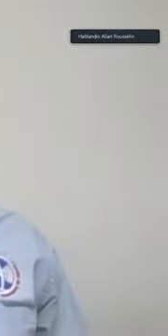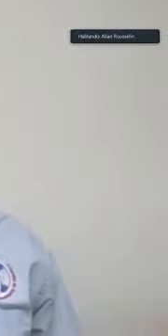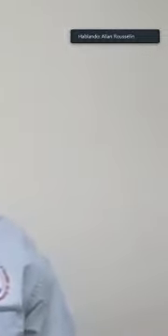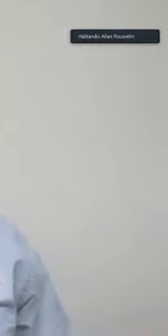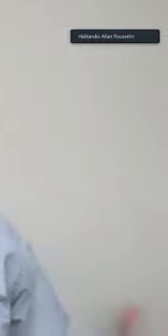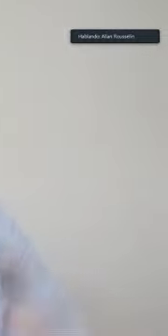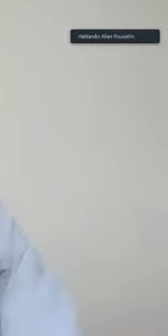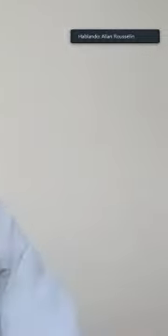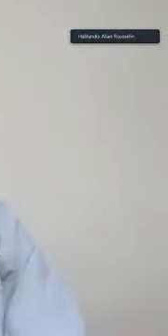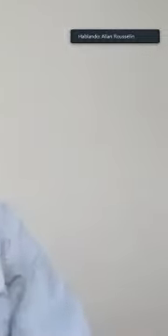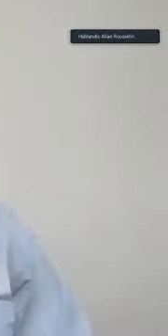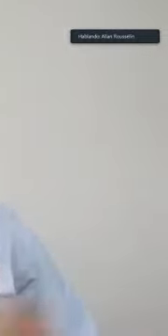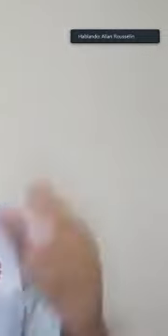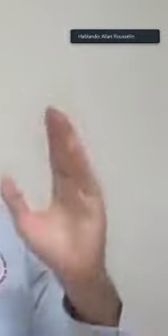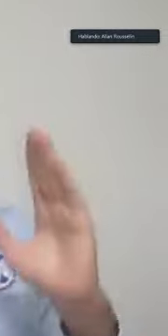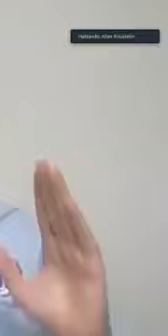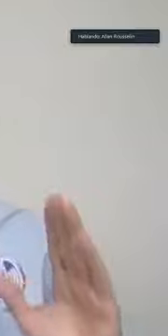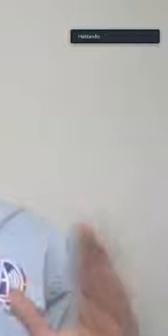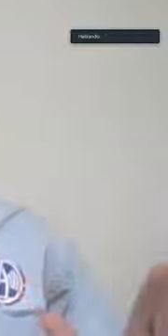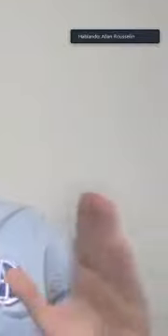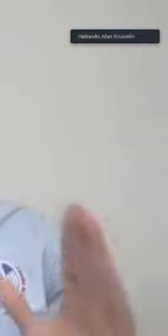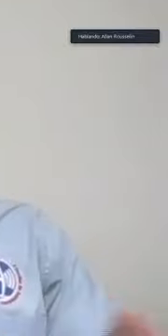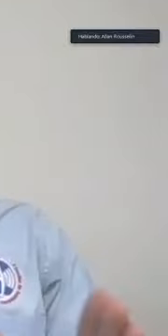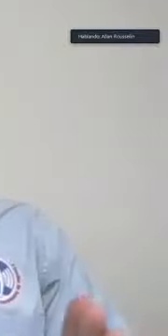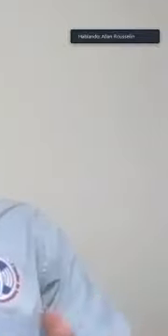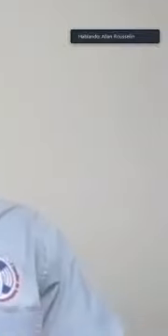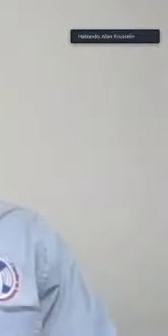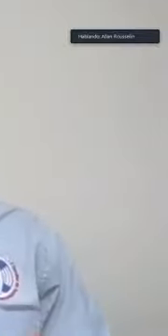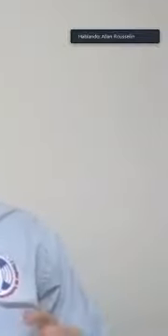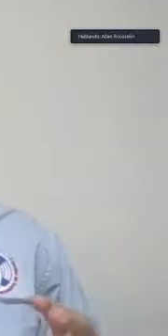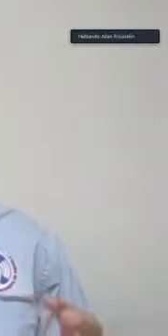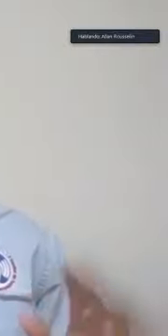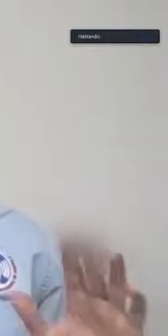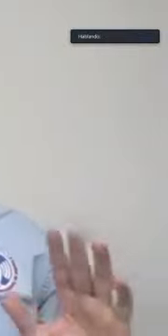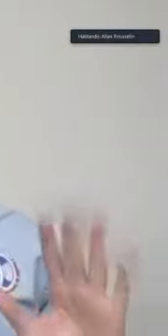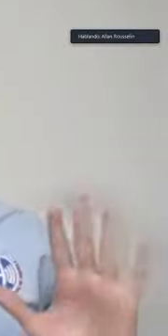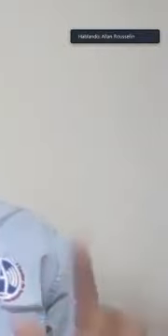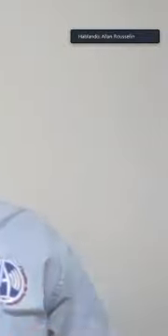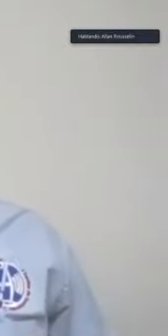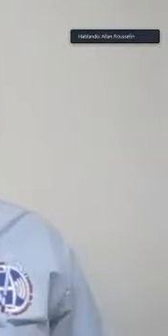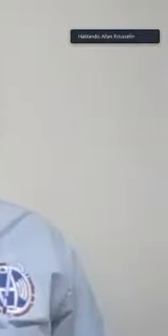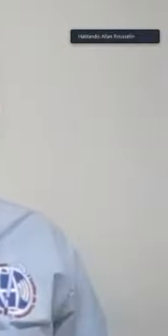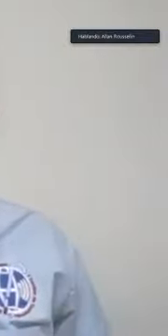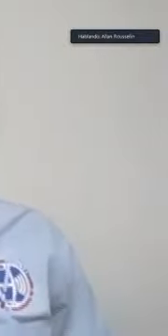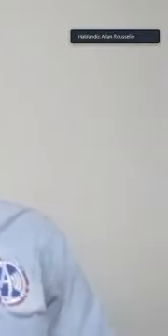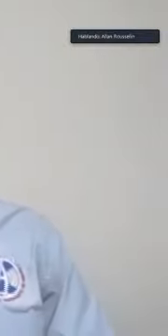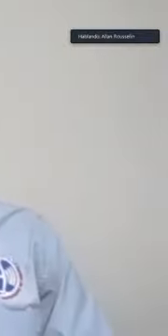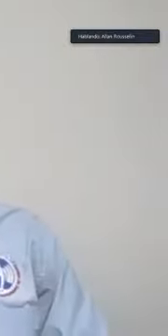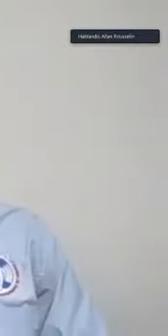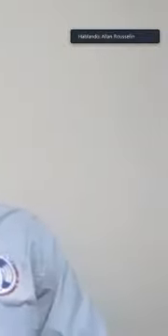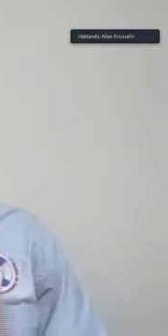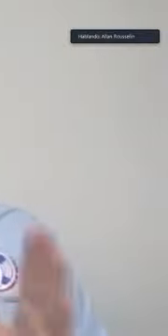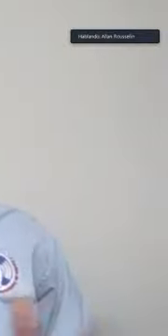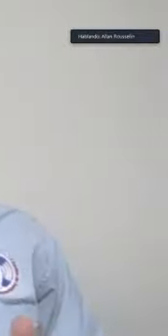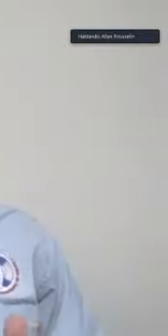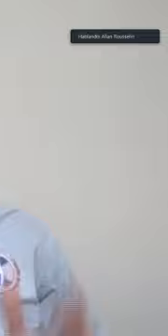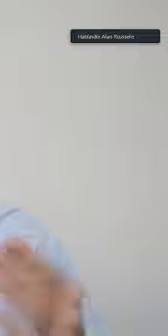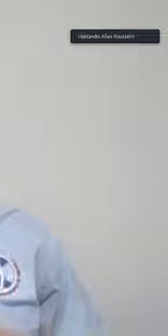este webinar y otros que vamos a tener todos los días de esta semana a las 11 de la